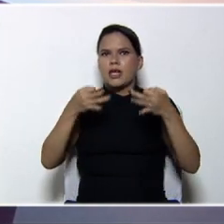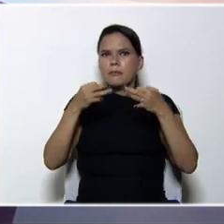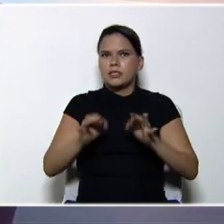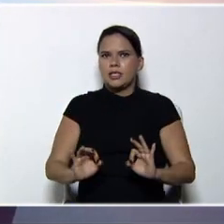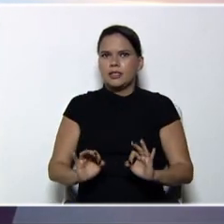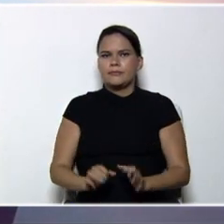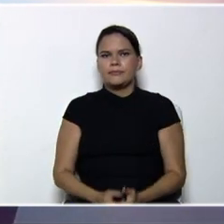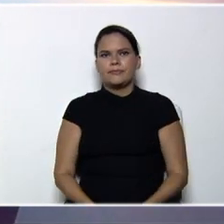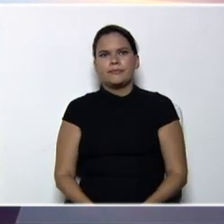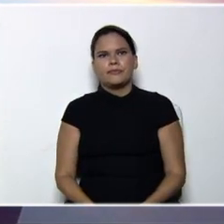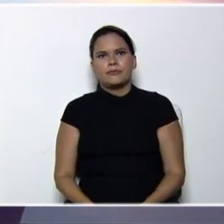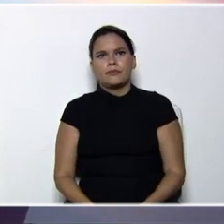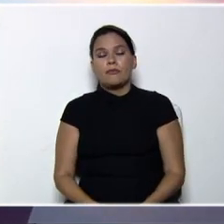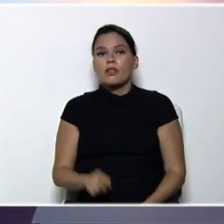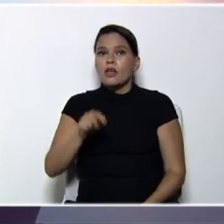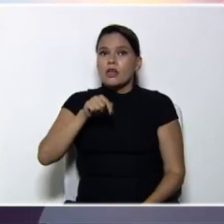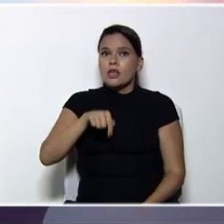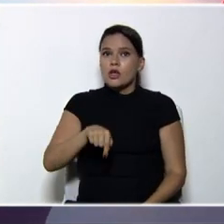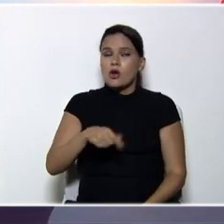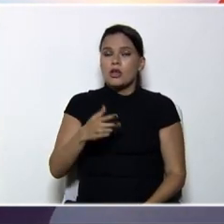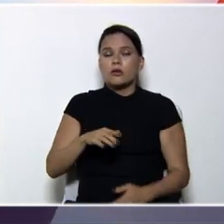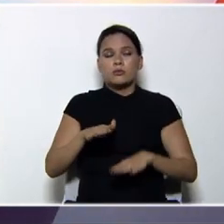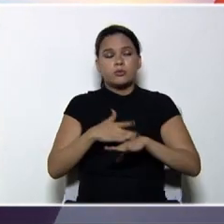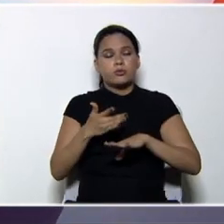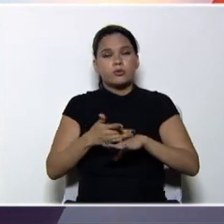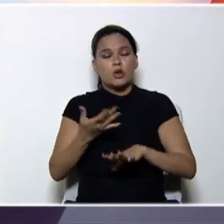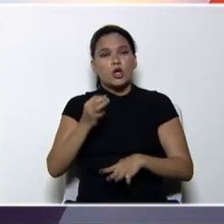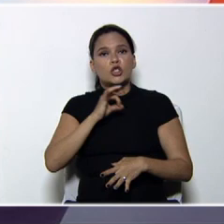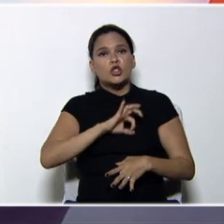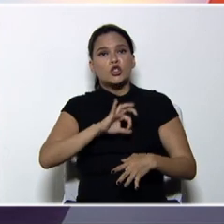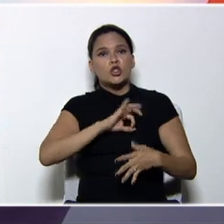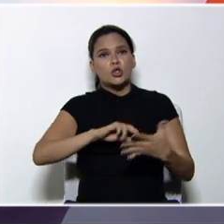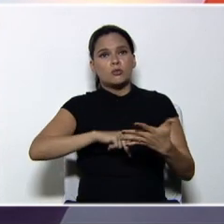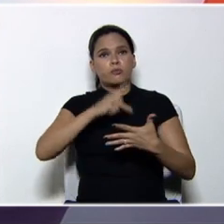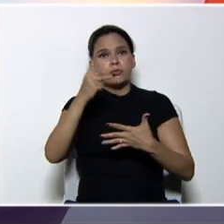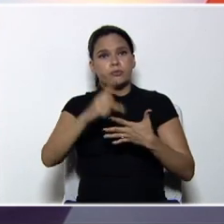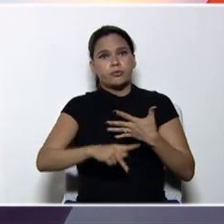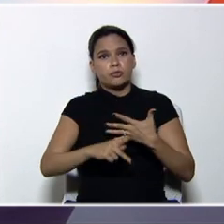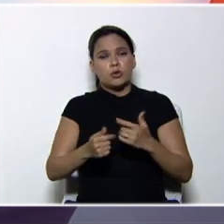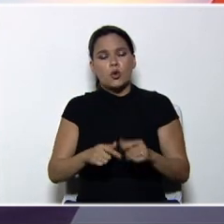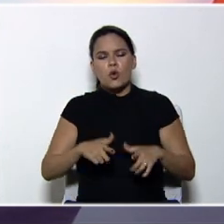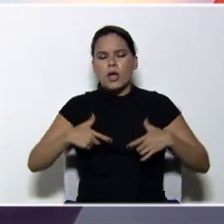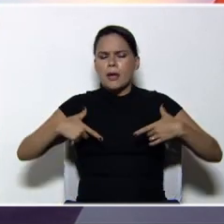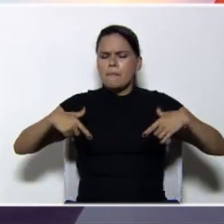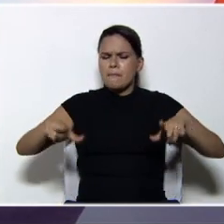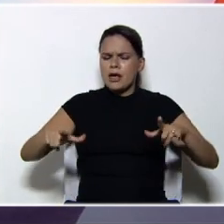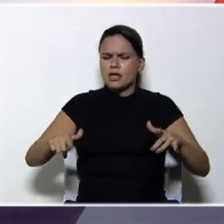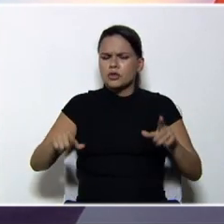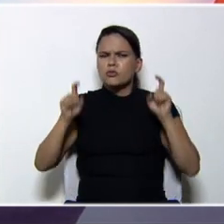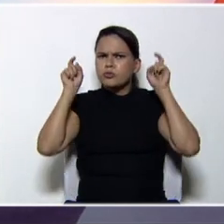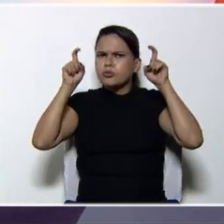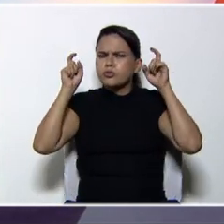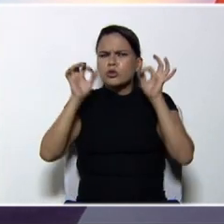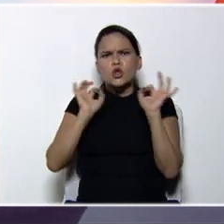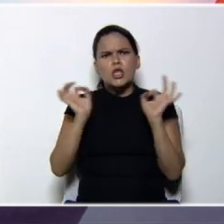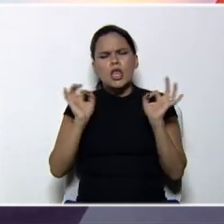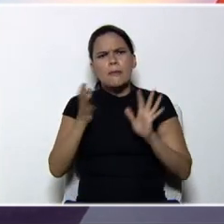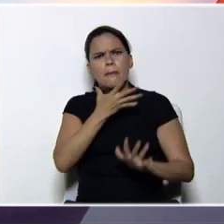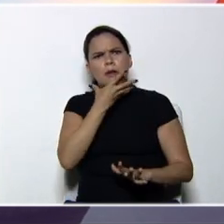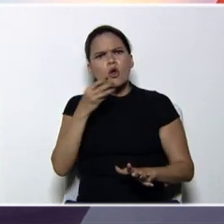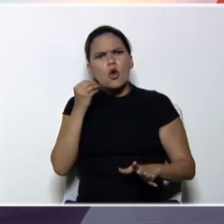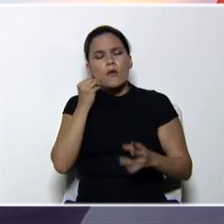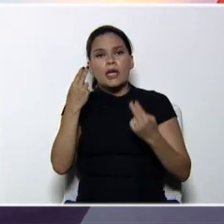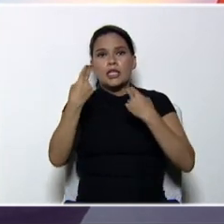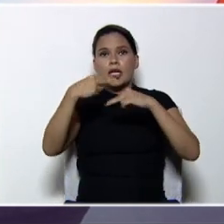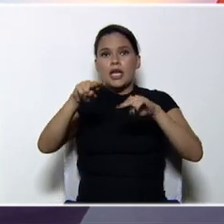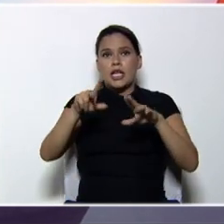educación especial. Y hoy es jueves socioproductivo, un espacio de formación no solamente para los jóvenes que están en el